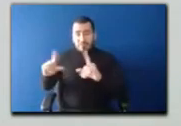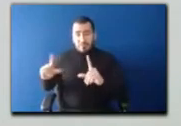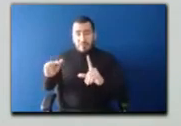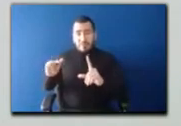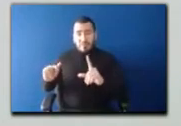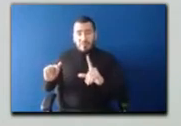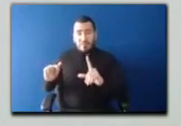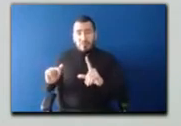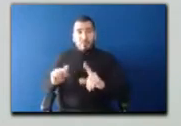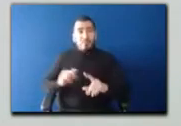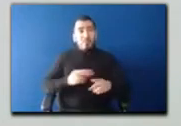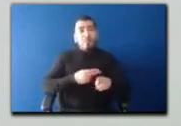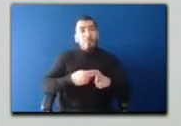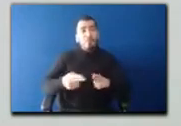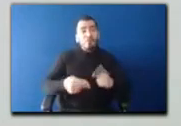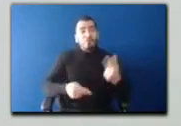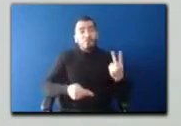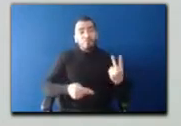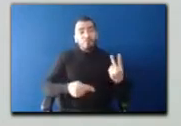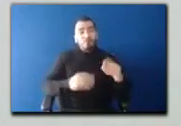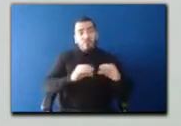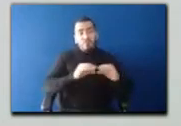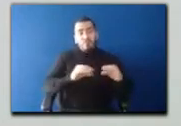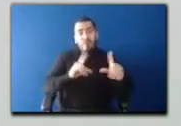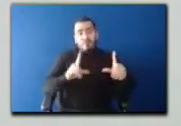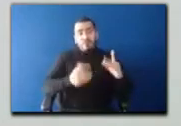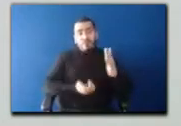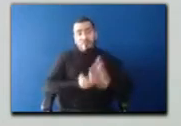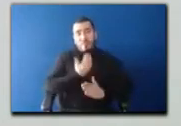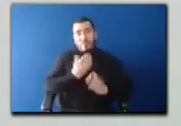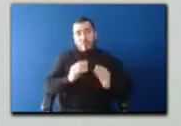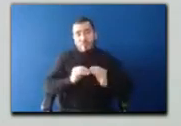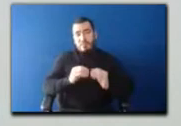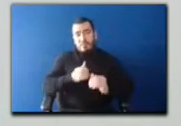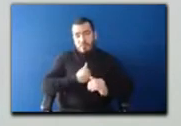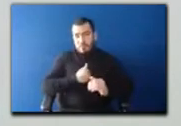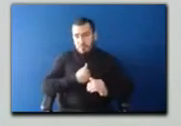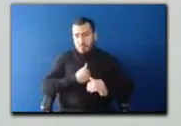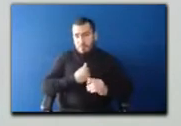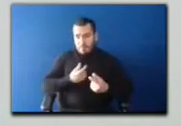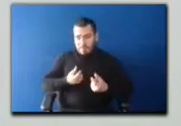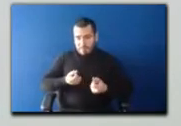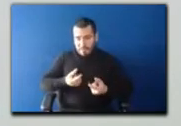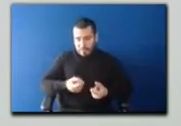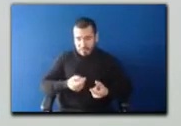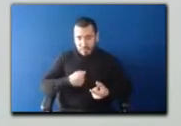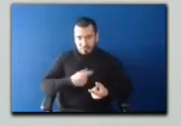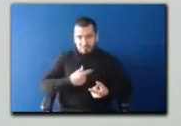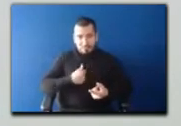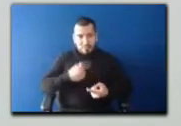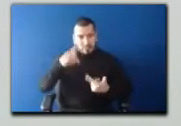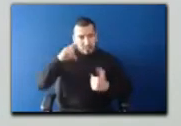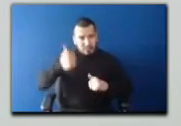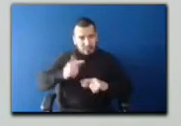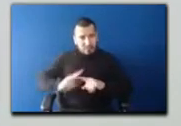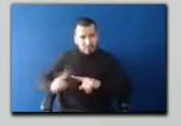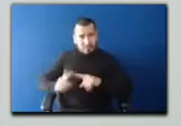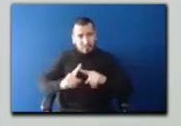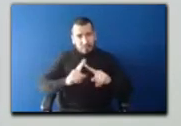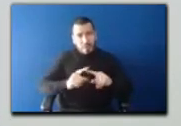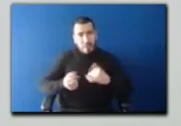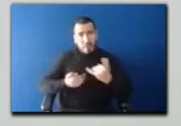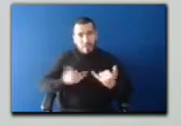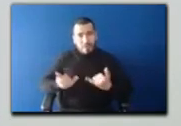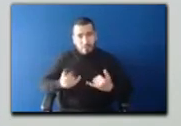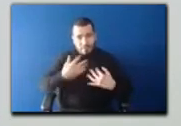camino. Financiación para todo el mundo con apetito de riesgo diferente. Ese es el tipo de transformación sobre el cual nosotros vamos a ver.